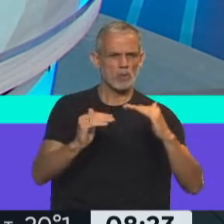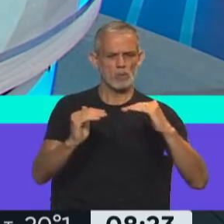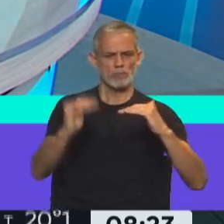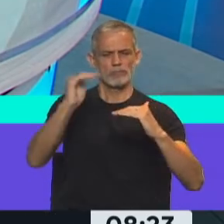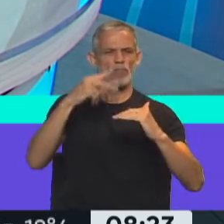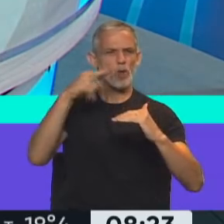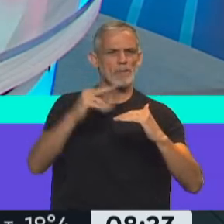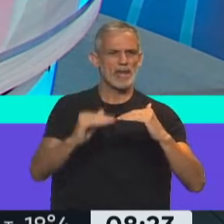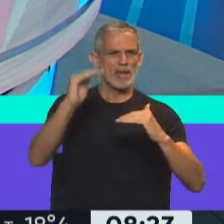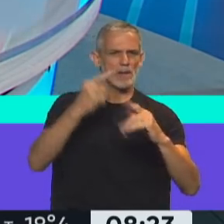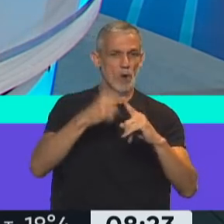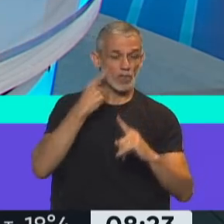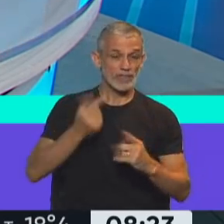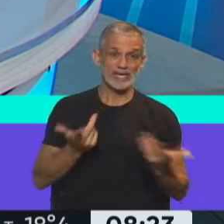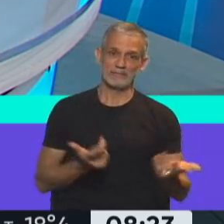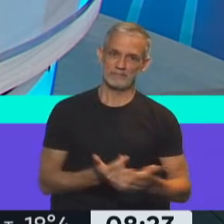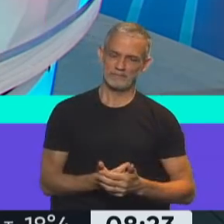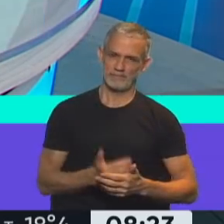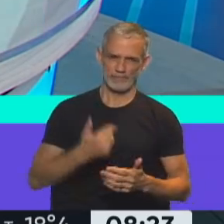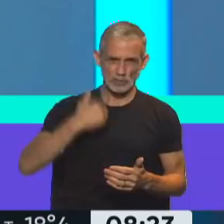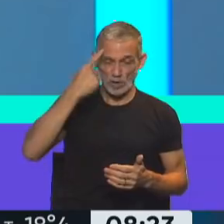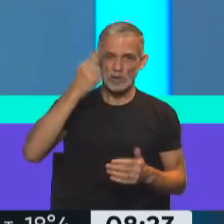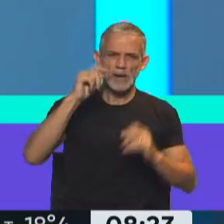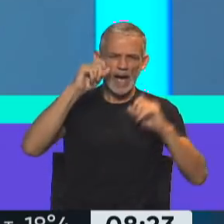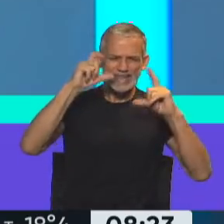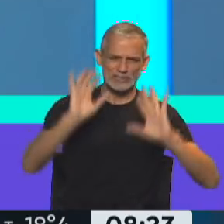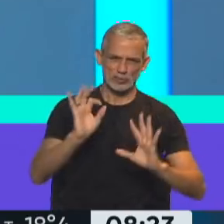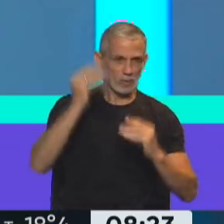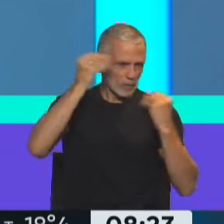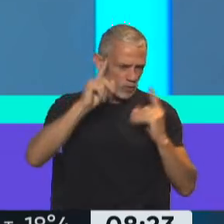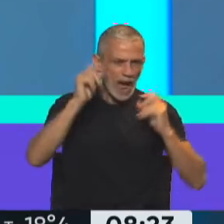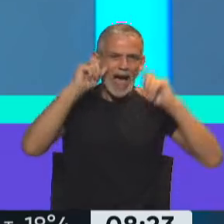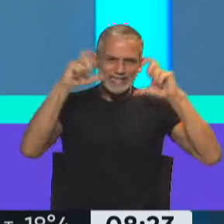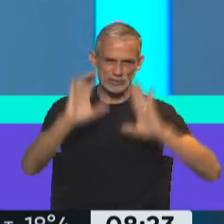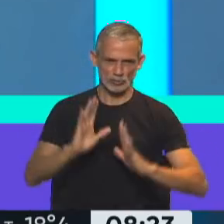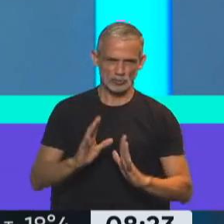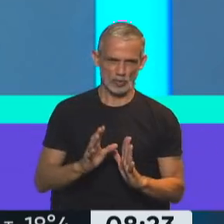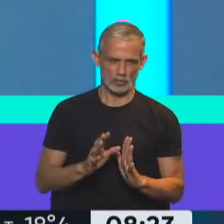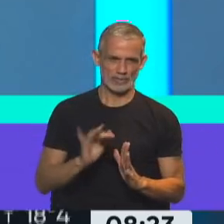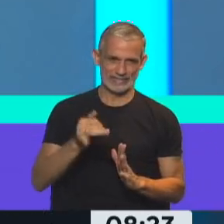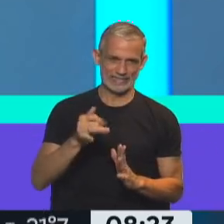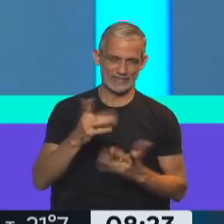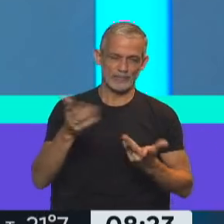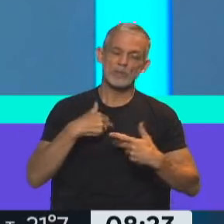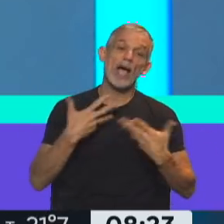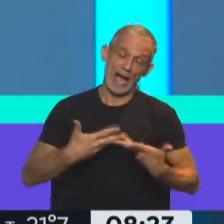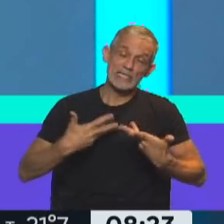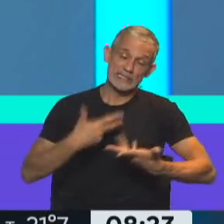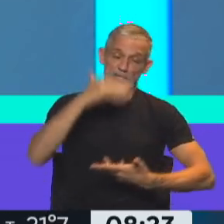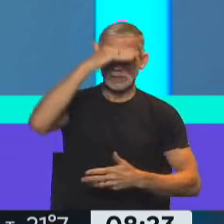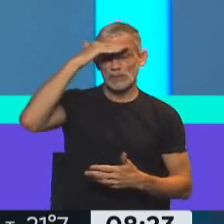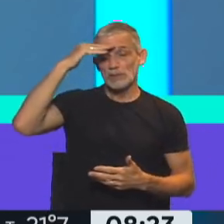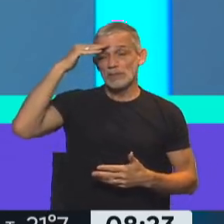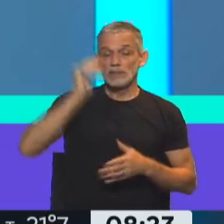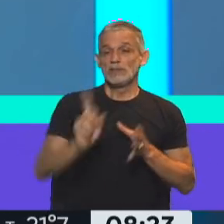de los 2.000 casos diarios. Yo creo que hay que estar atentos, porque, bueno, estamos muy cansados, ¿no? Muy cansados